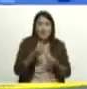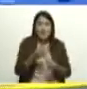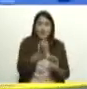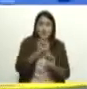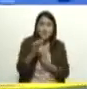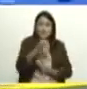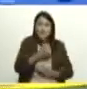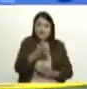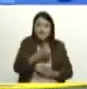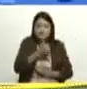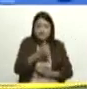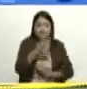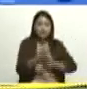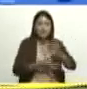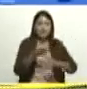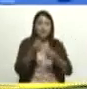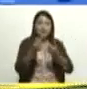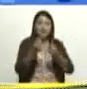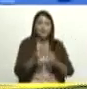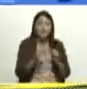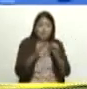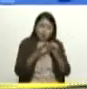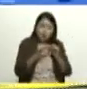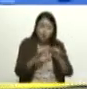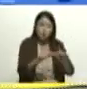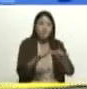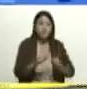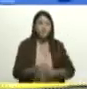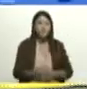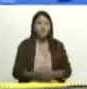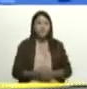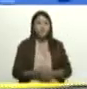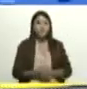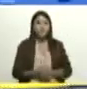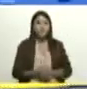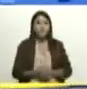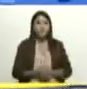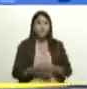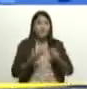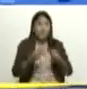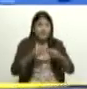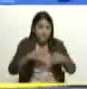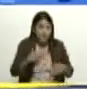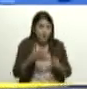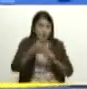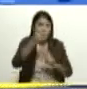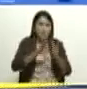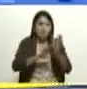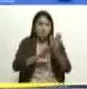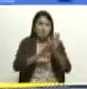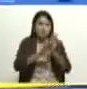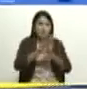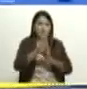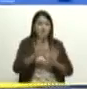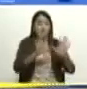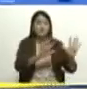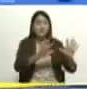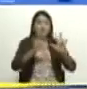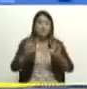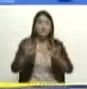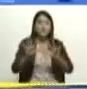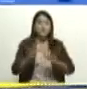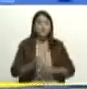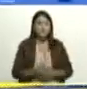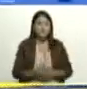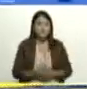mantenernos y para llegar al punto de crecimiento. 18 motores, aquí los